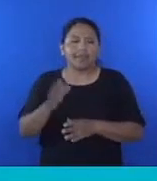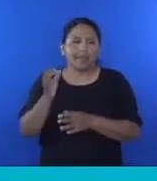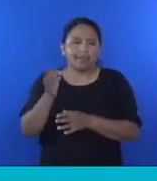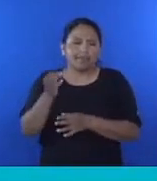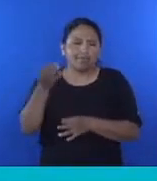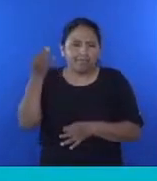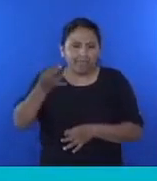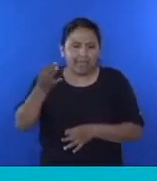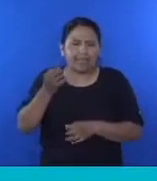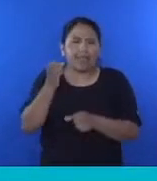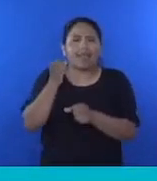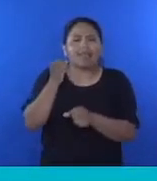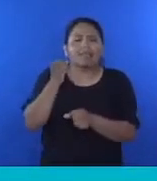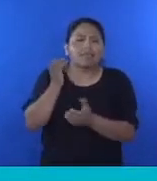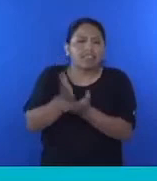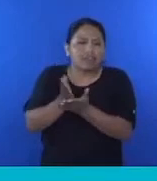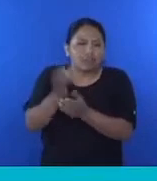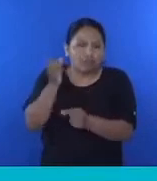especialista en Derecho Laboral,